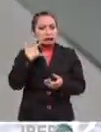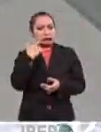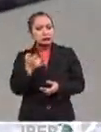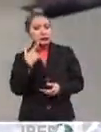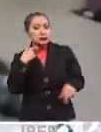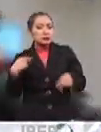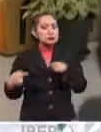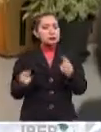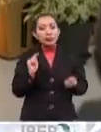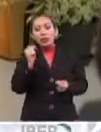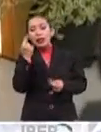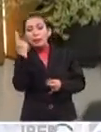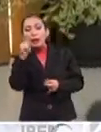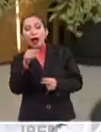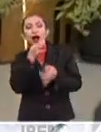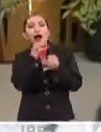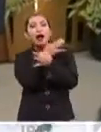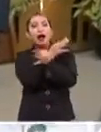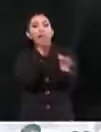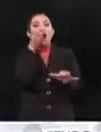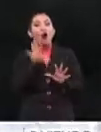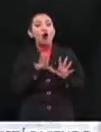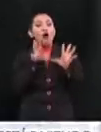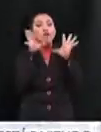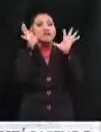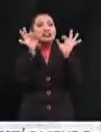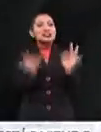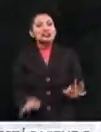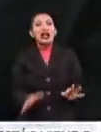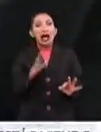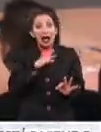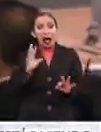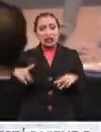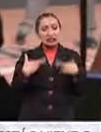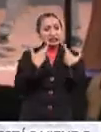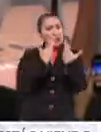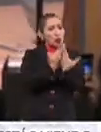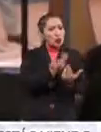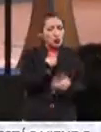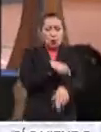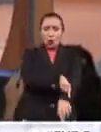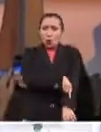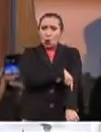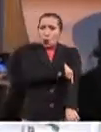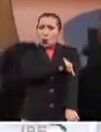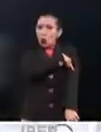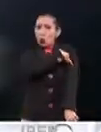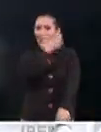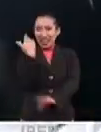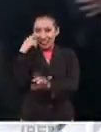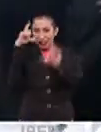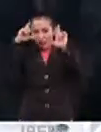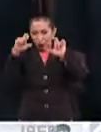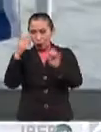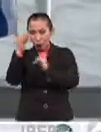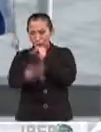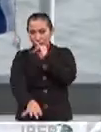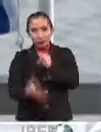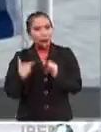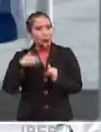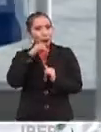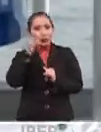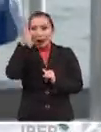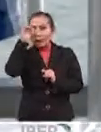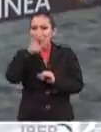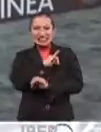lucha técnica por emitir un comunicado oficial, hubo sesiones maratónicas en las últimas horas antes de la fotografía oficial y no se pudo